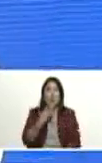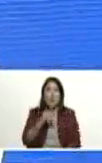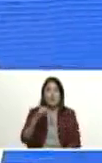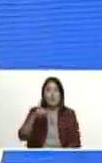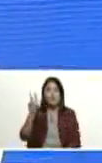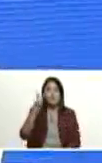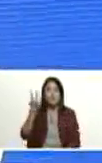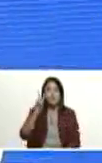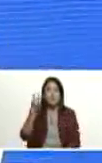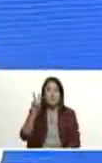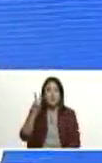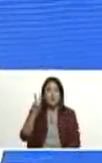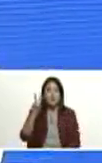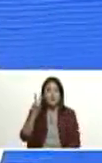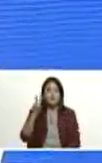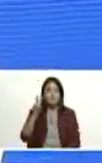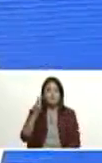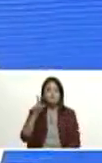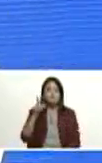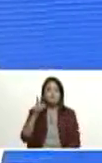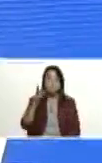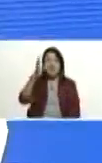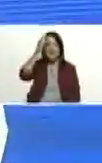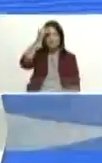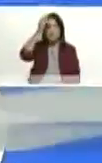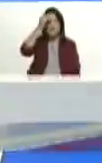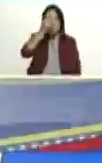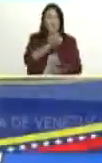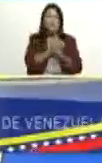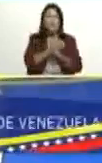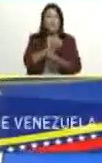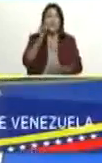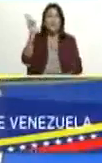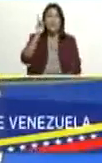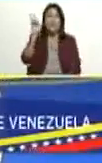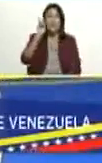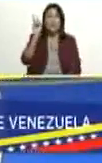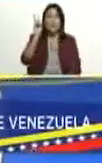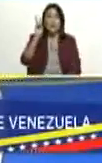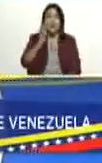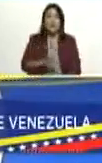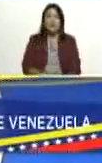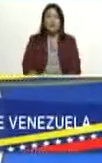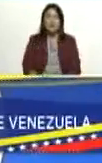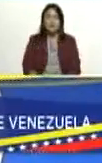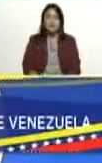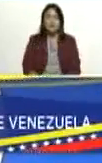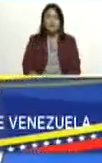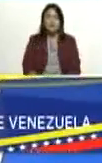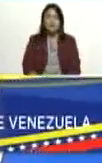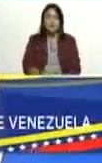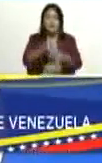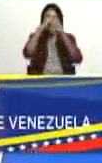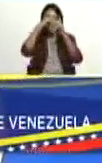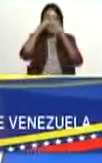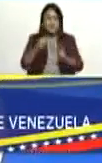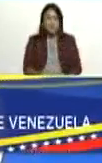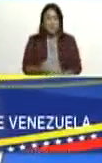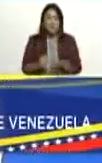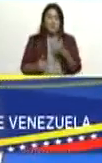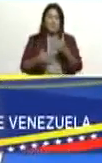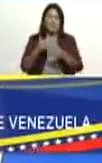forjándose, formándose, amando su país y creciendo profesionalmente como están